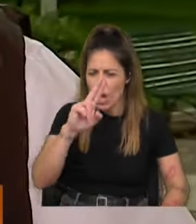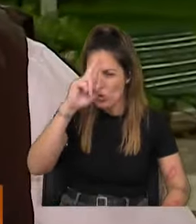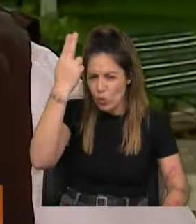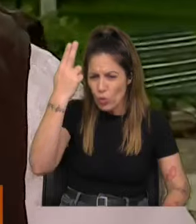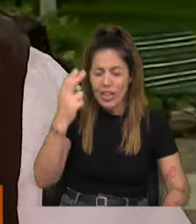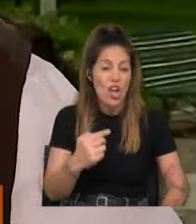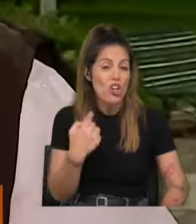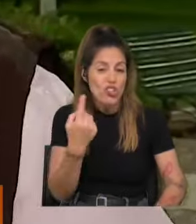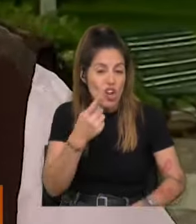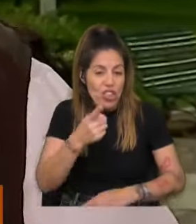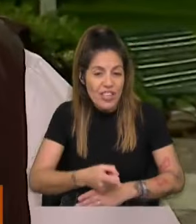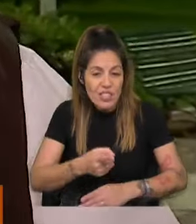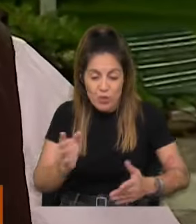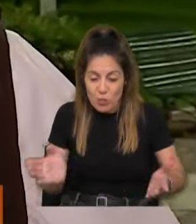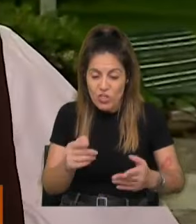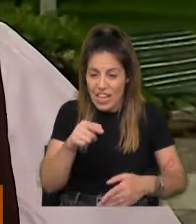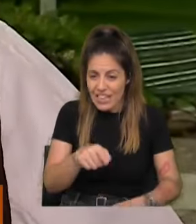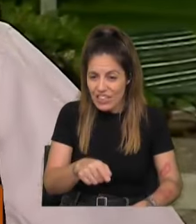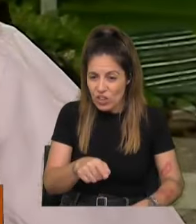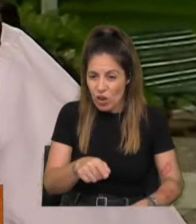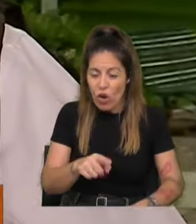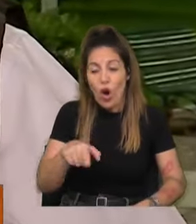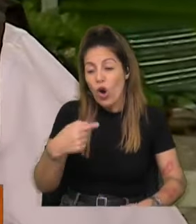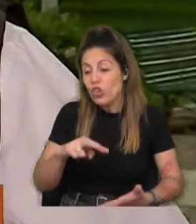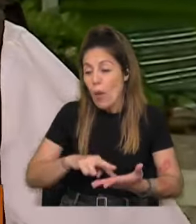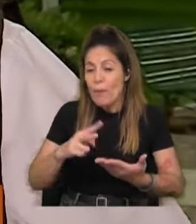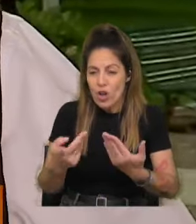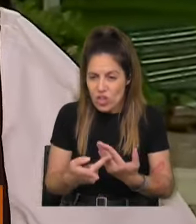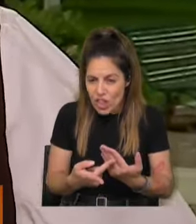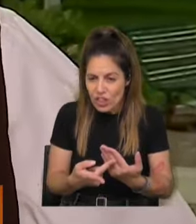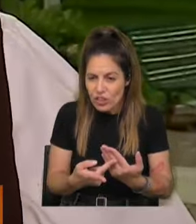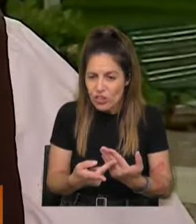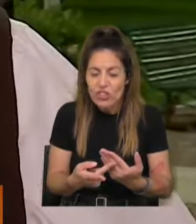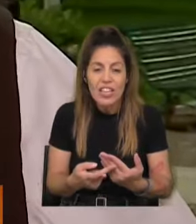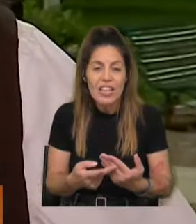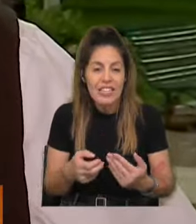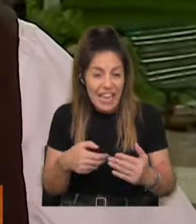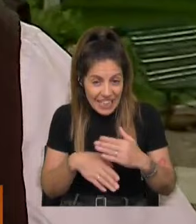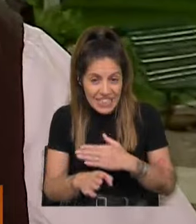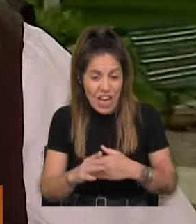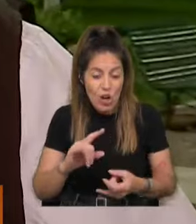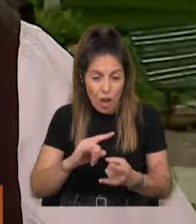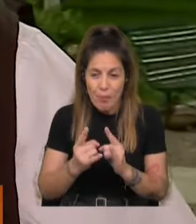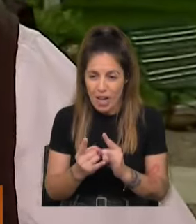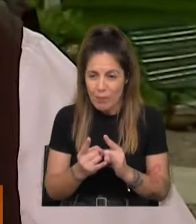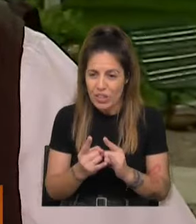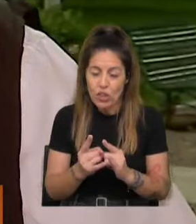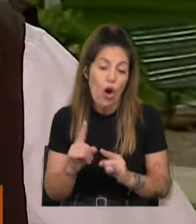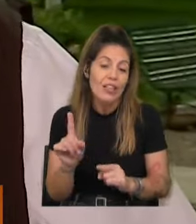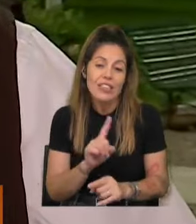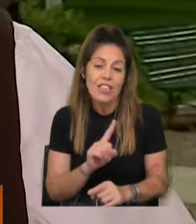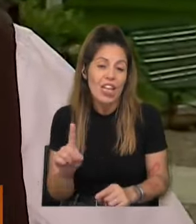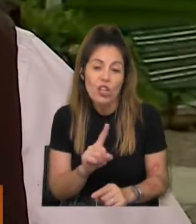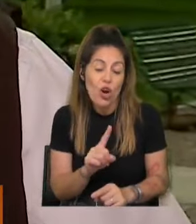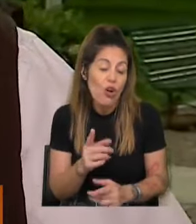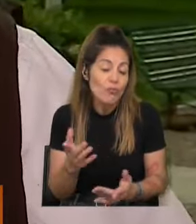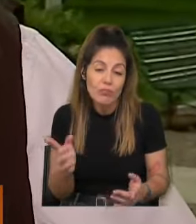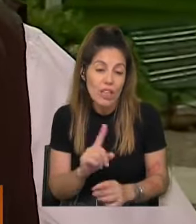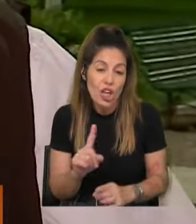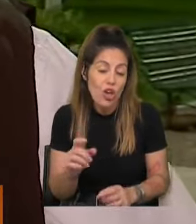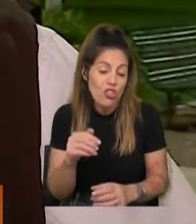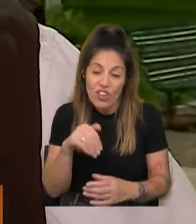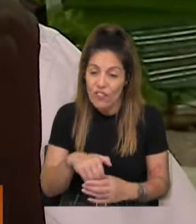nosotros decidimos impulsar esto hay otros proyectos que se ingresaron al parlamento que no que no han sido Que bueno que no que